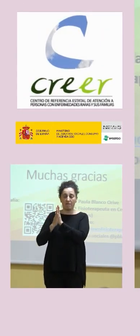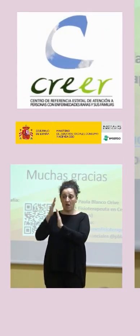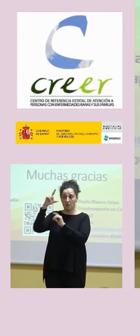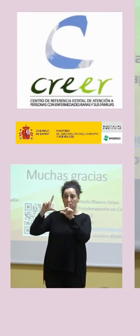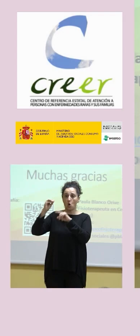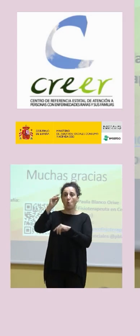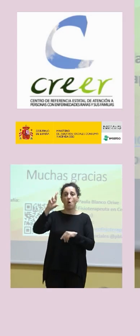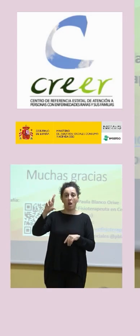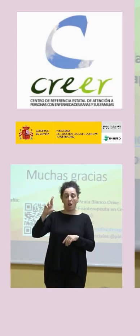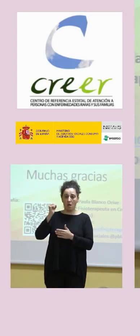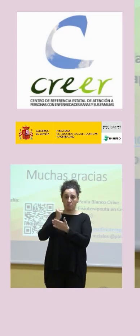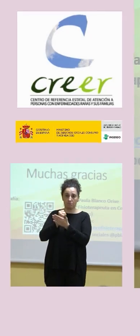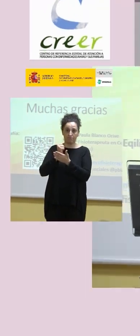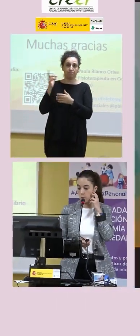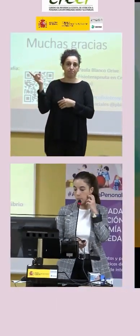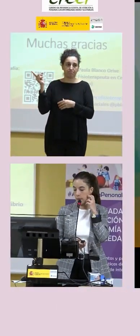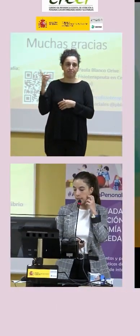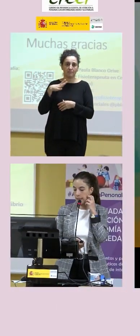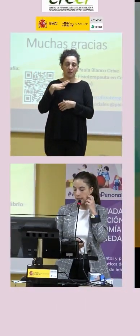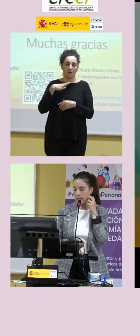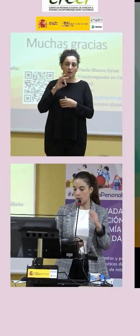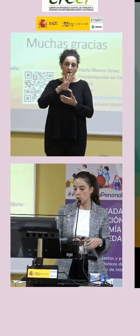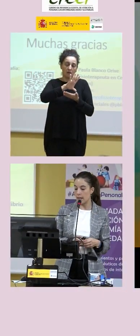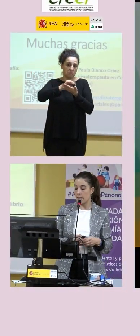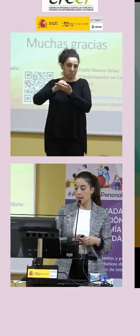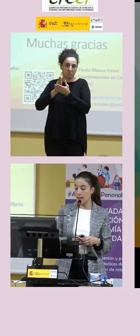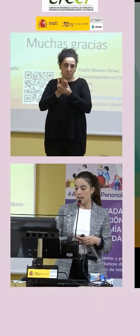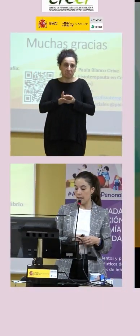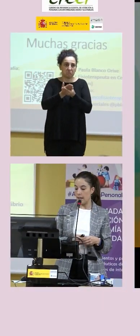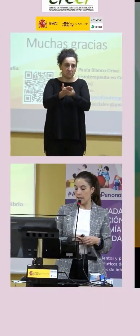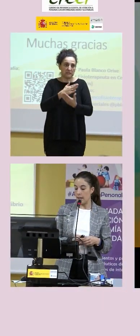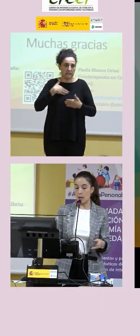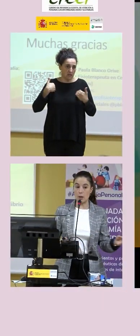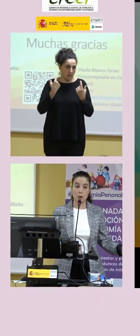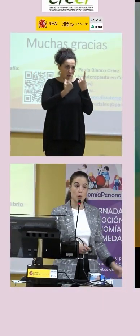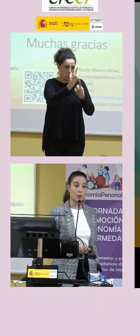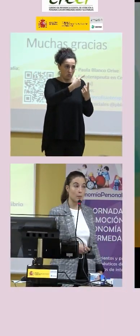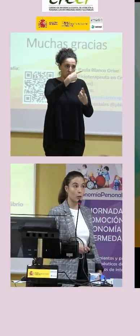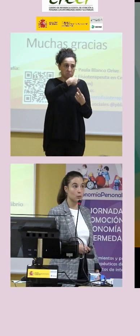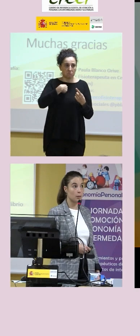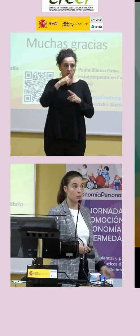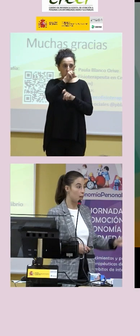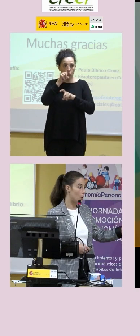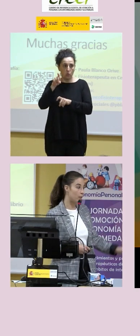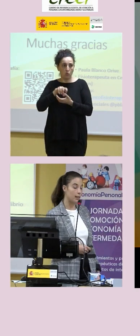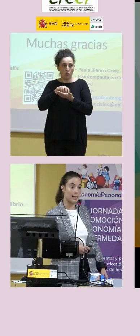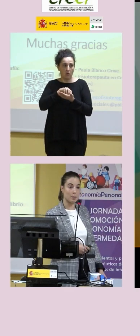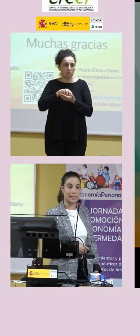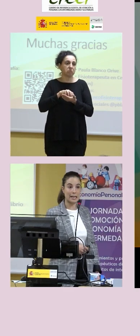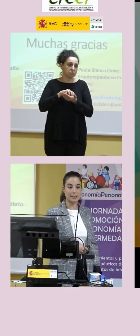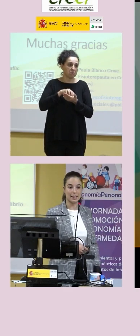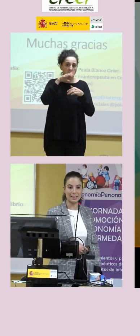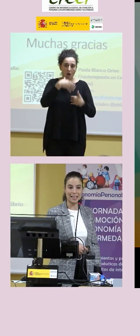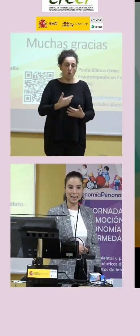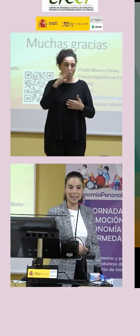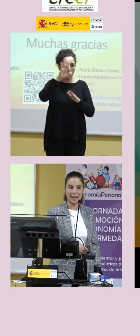este QR, tengo los papers si alguien los quiere, y nada, cualquier duda, cualquier pregunta, pues ahora o al final de la